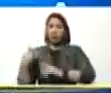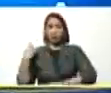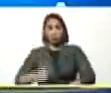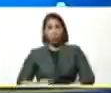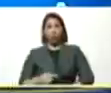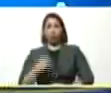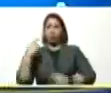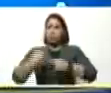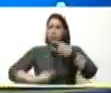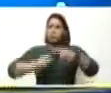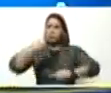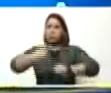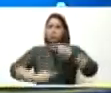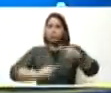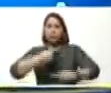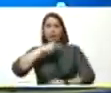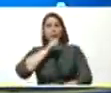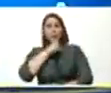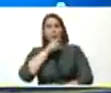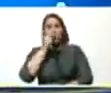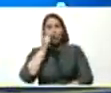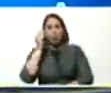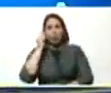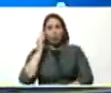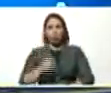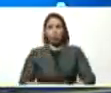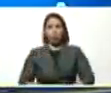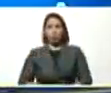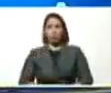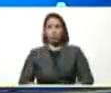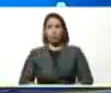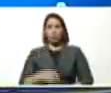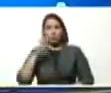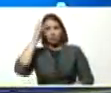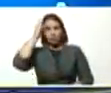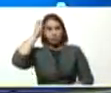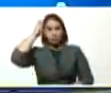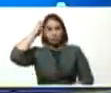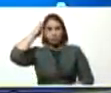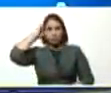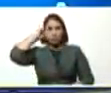varias generaciones de los abuelos y abuelas nuestros,